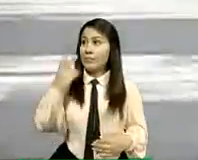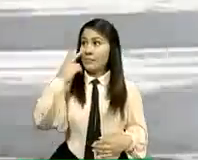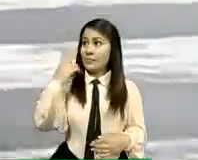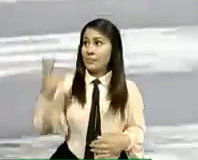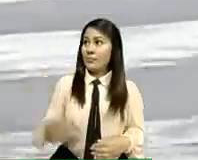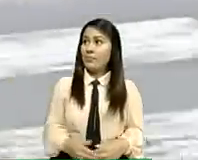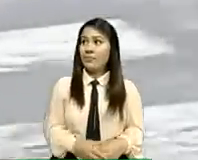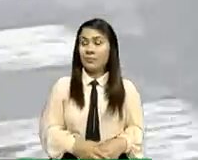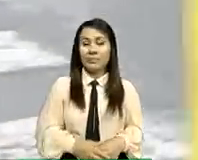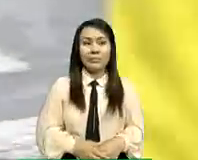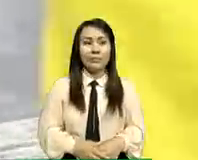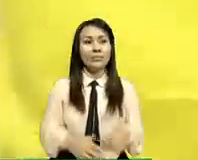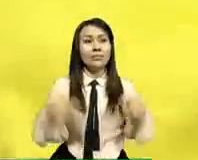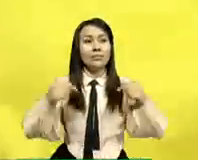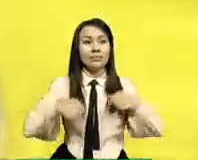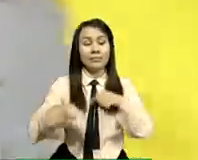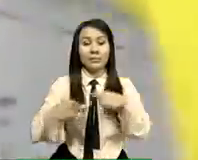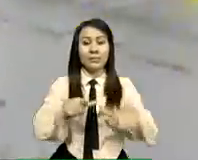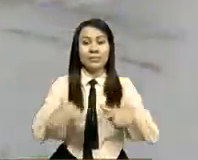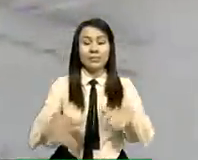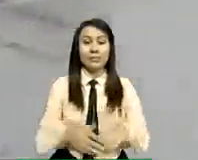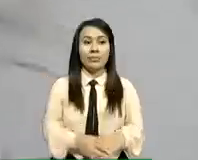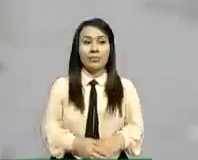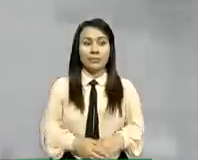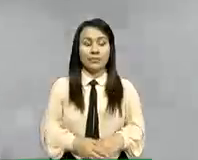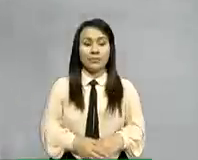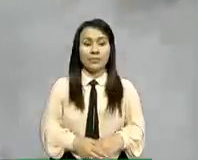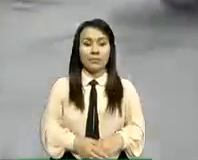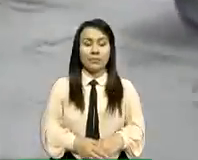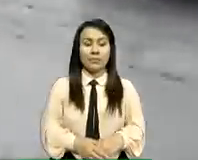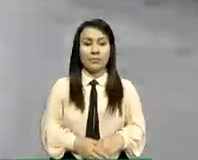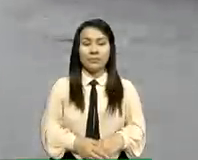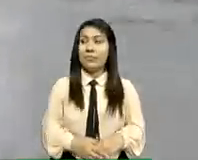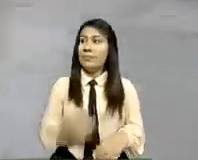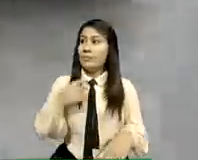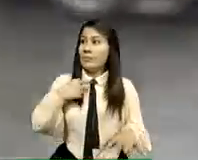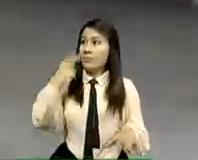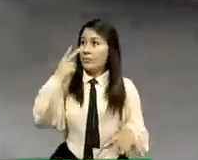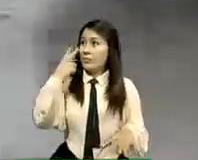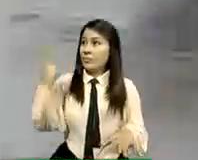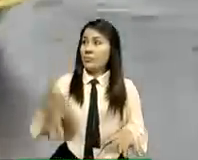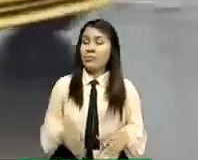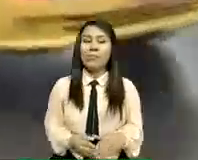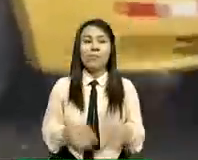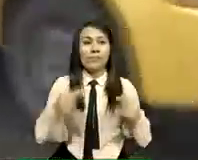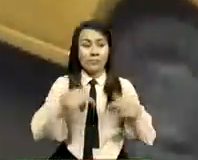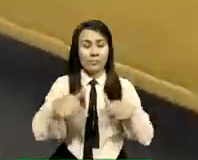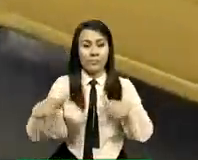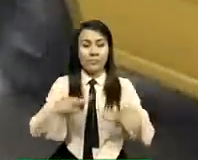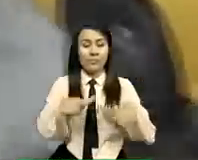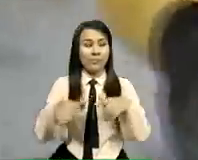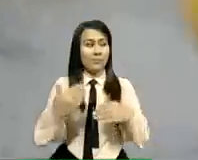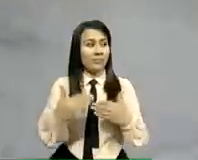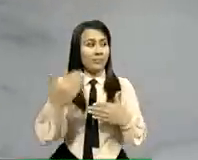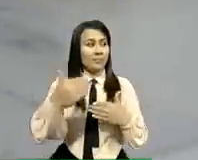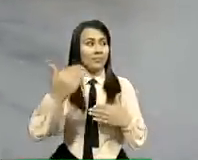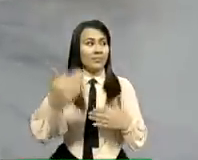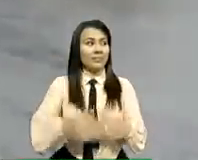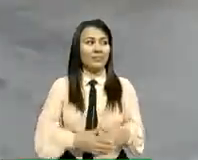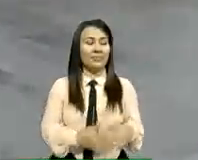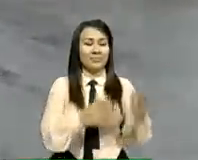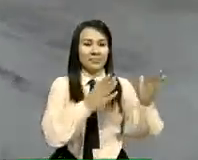Carchi. En esta intersección, donde al momento se está generando y podemos apreciar